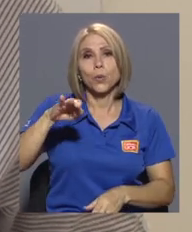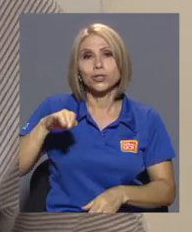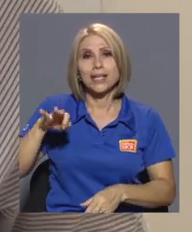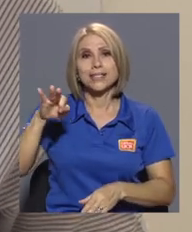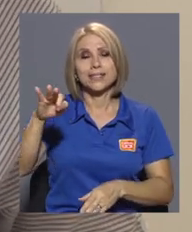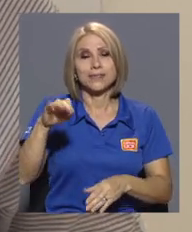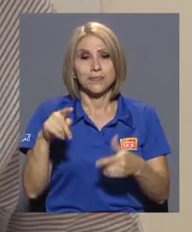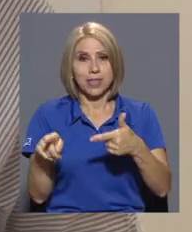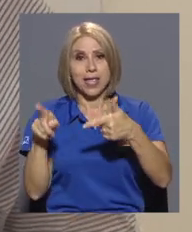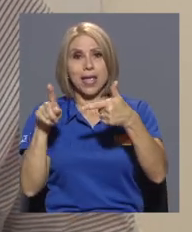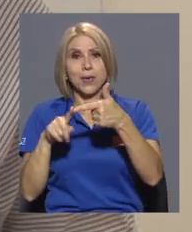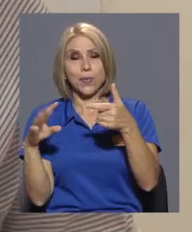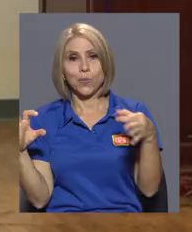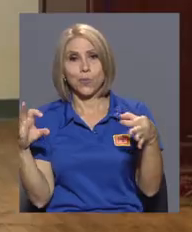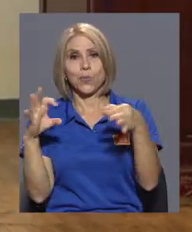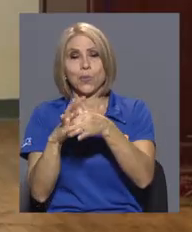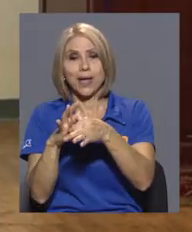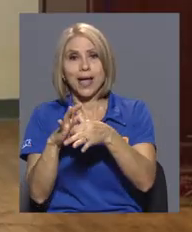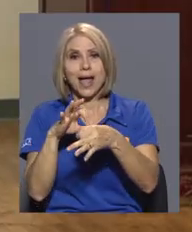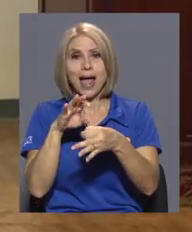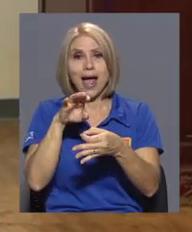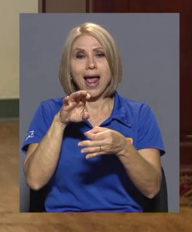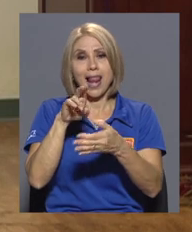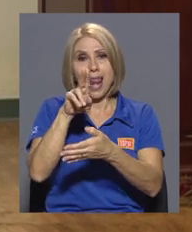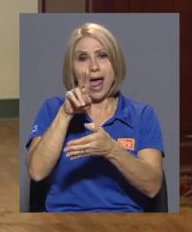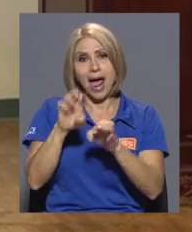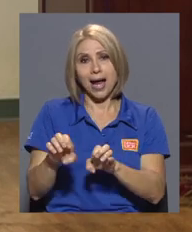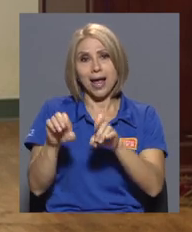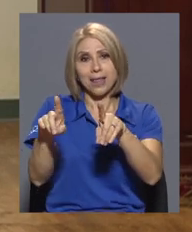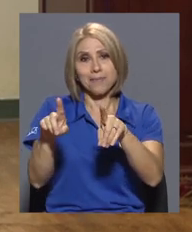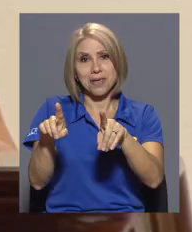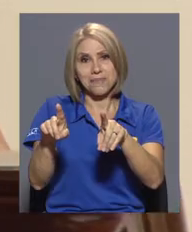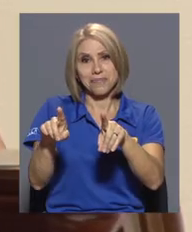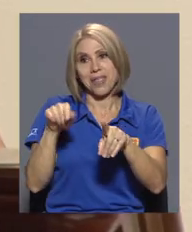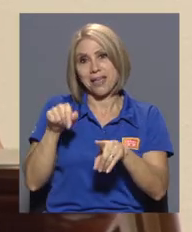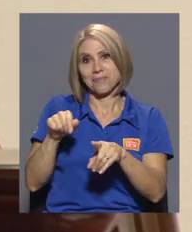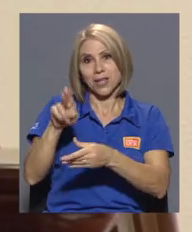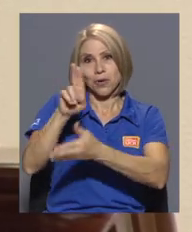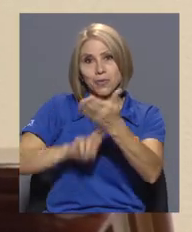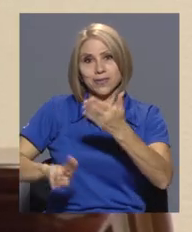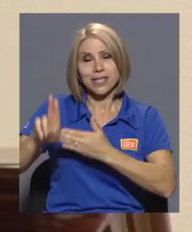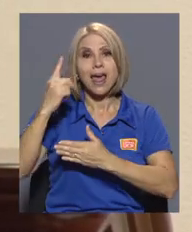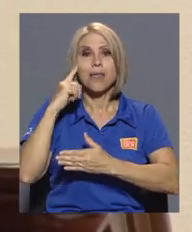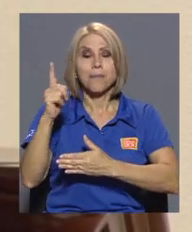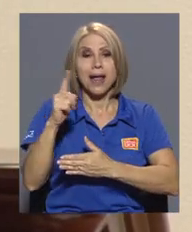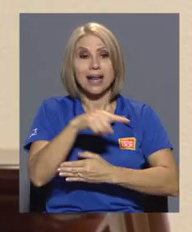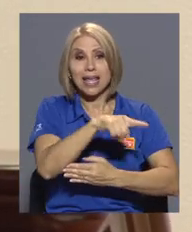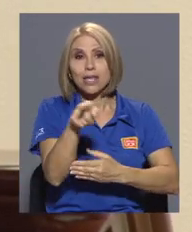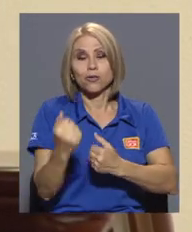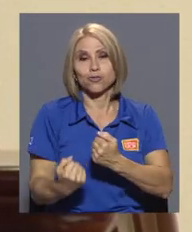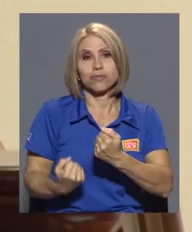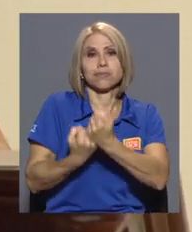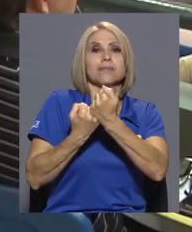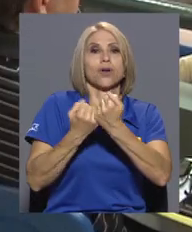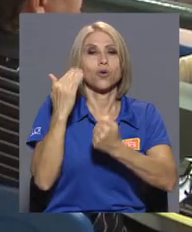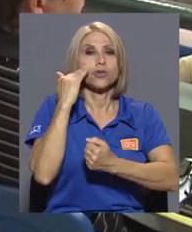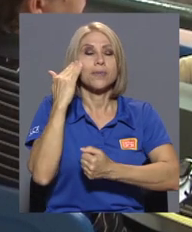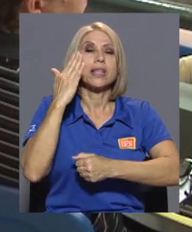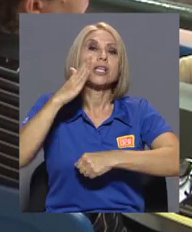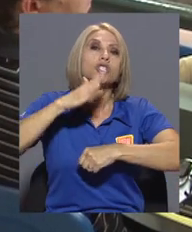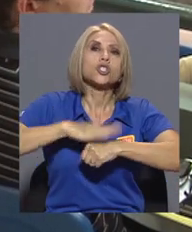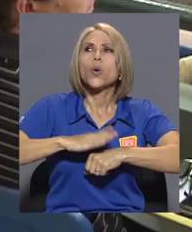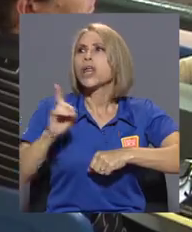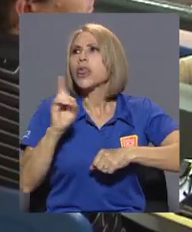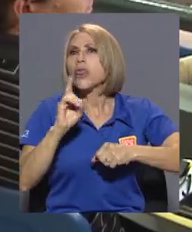academia, la universidad en este caso, para darnos todo ese soporte que necesitamos de conocimiento sobre hábitat,